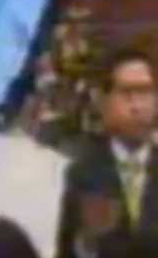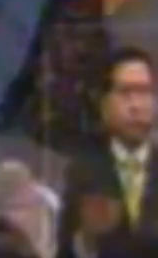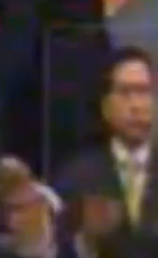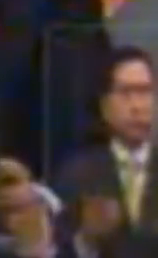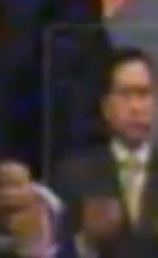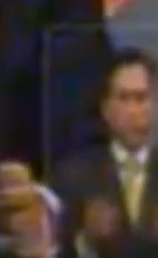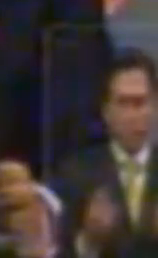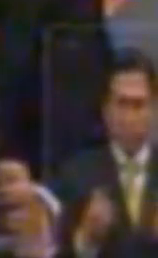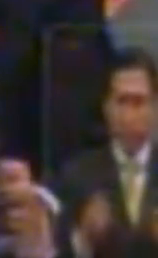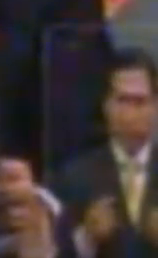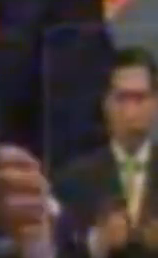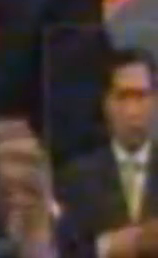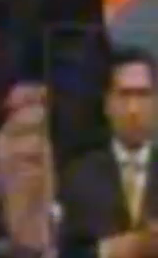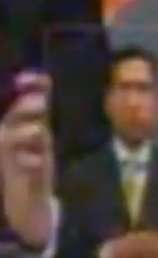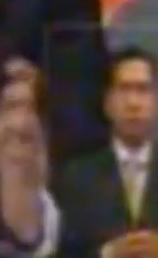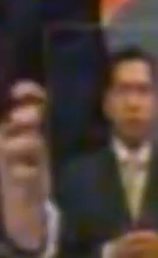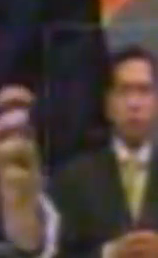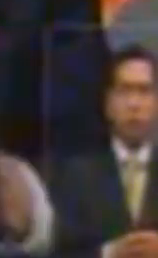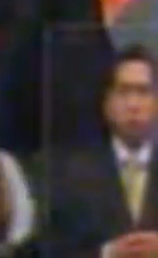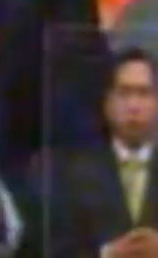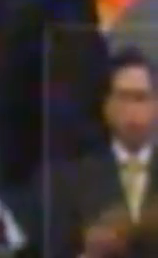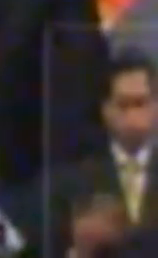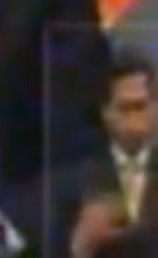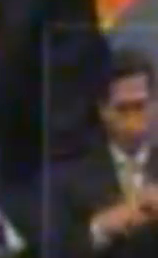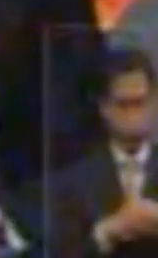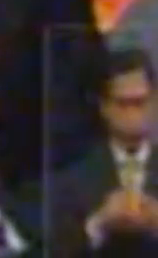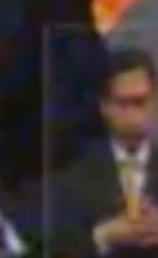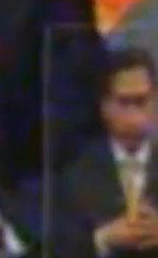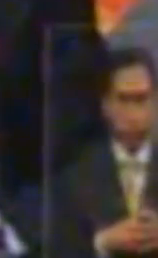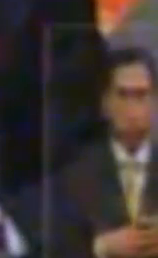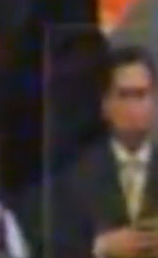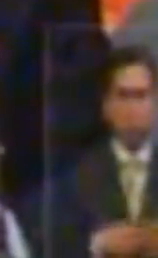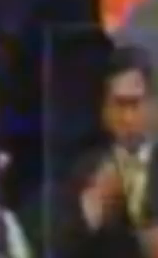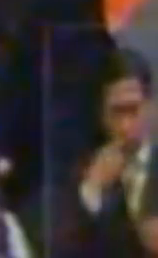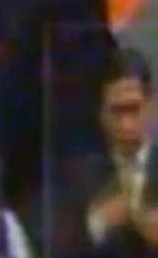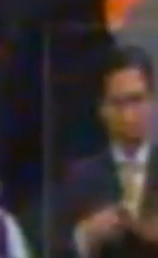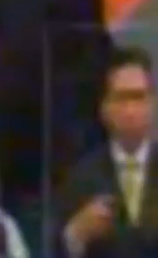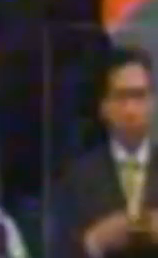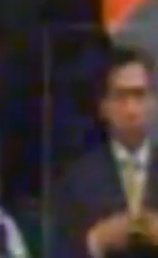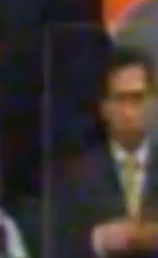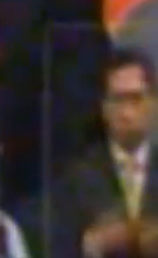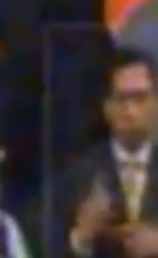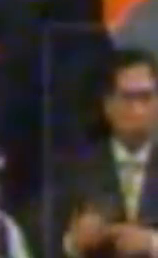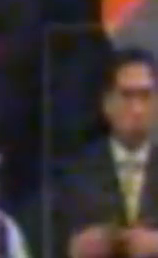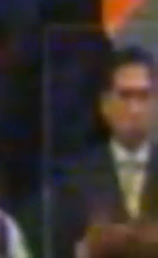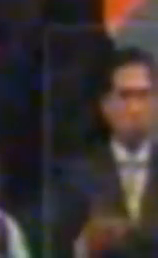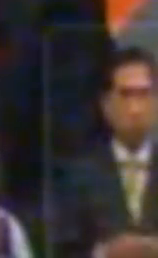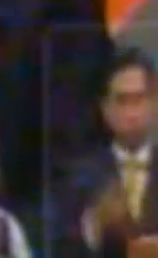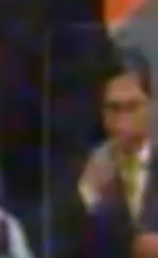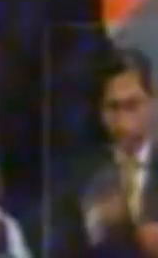un esfuerzo de integración energética a través de nuestros recursos naturales, a través del